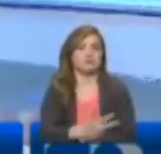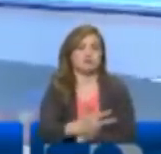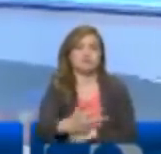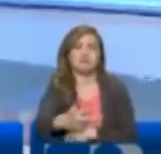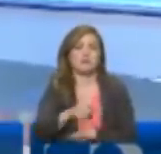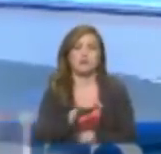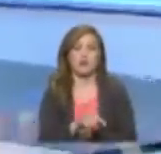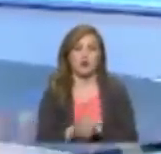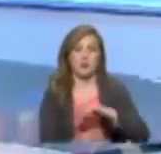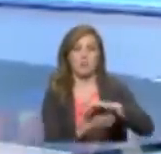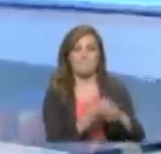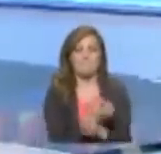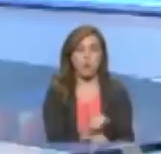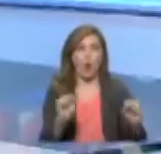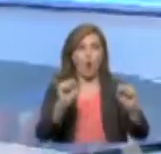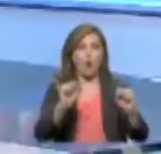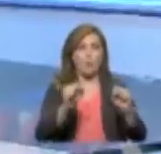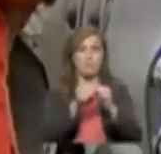afectados